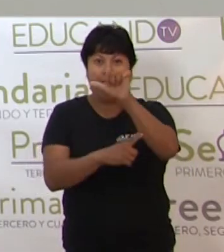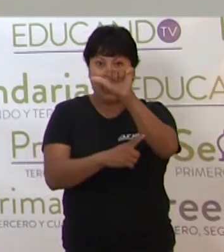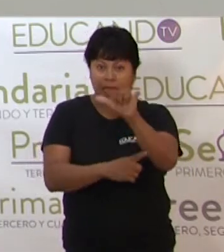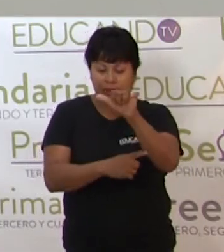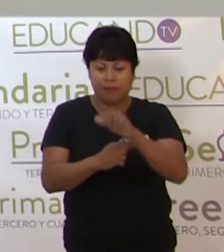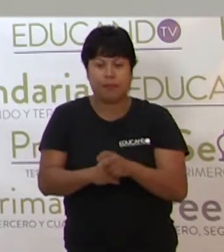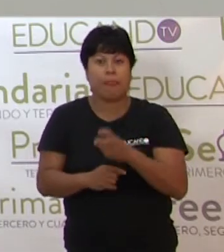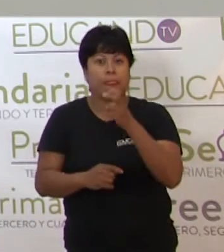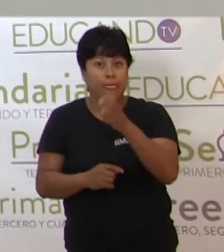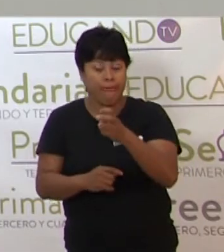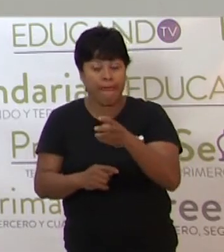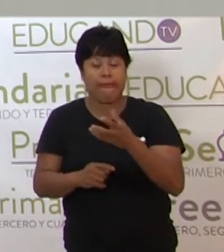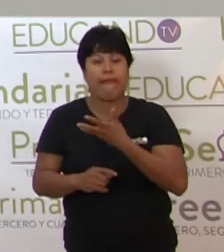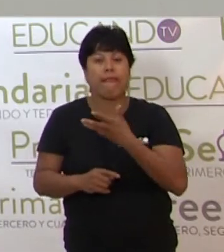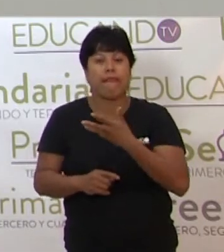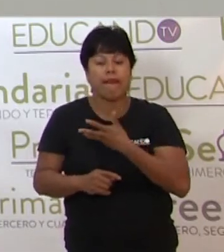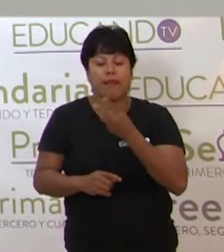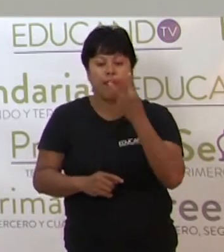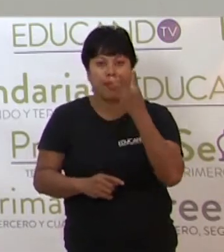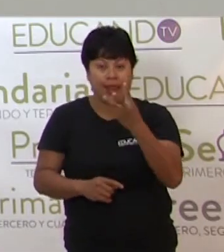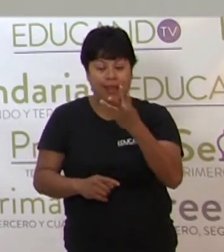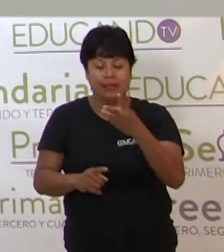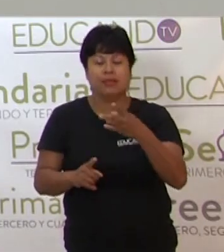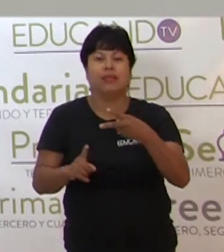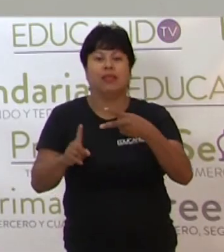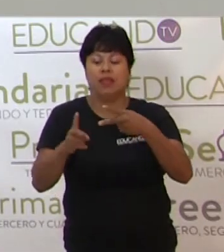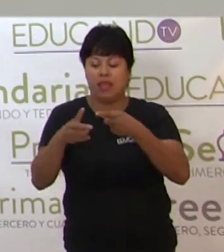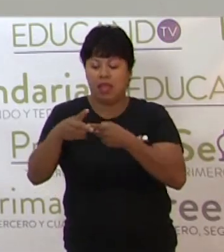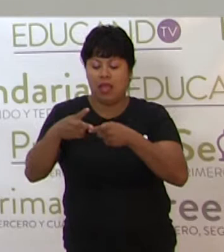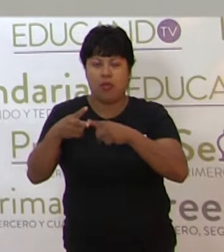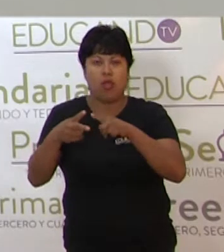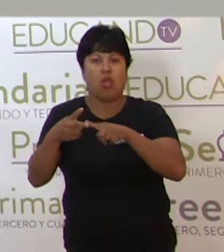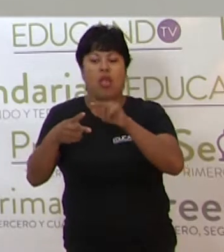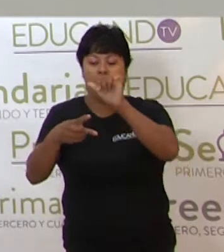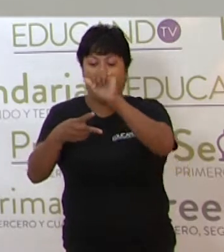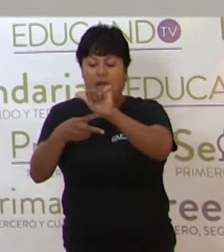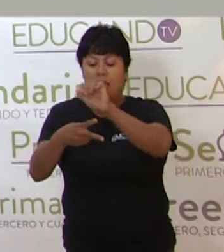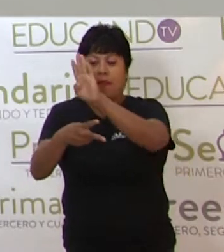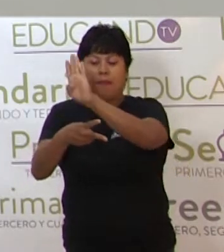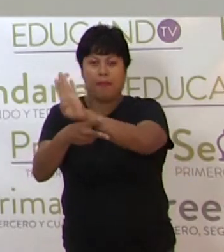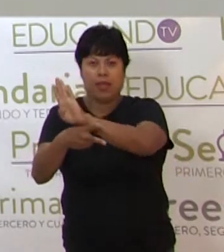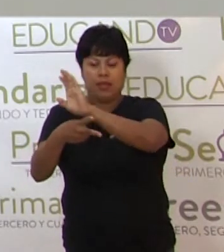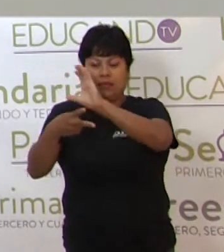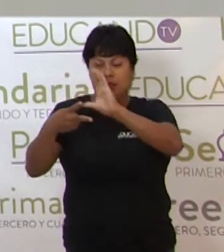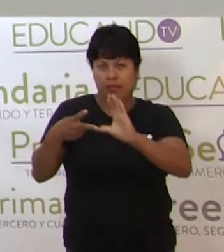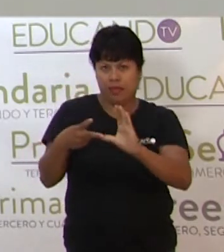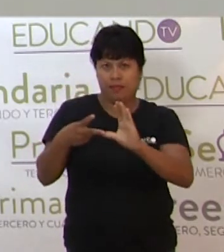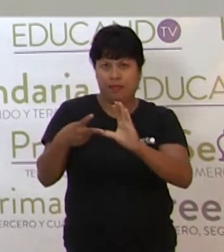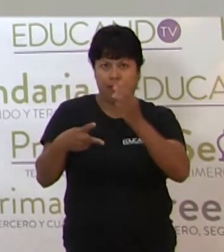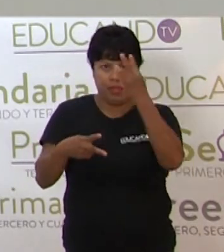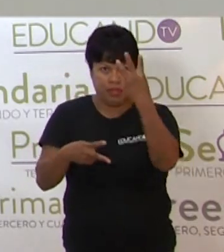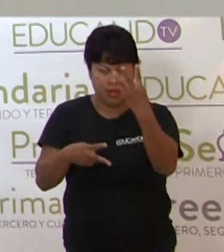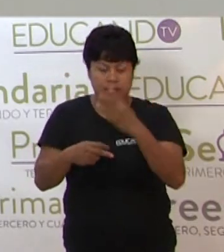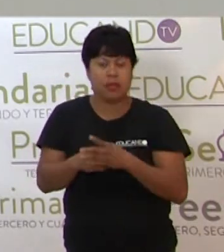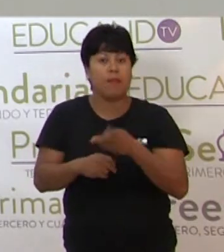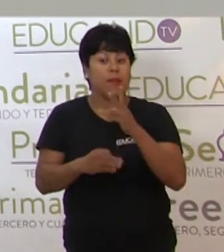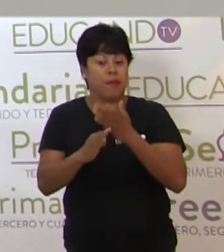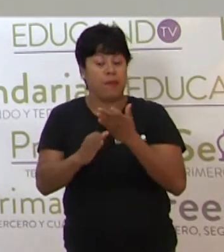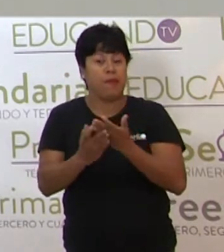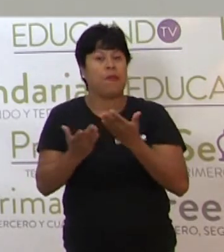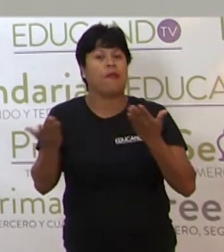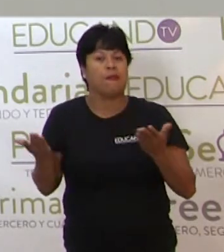Ese triángulo rectángulo tiene tres ángulos: ángulo A, ángulo B y ángulo C. Pero en este